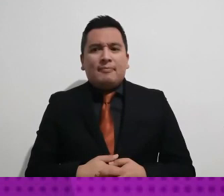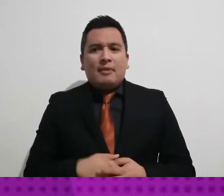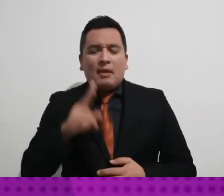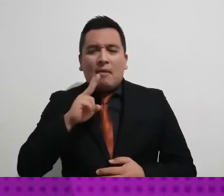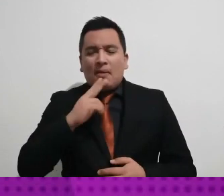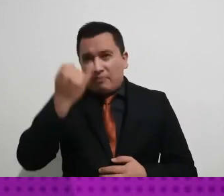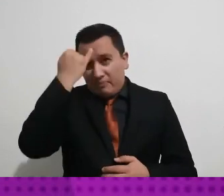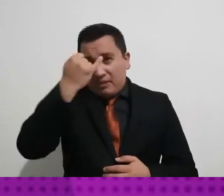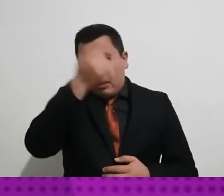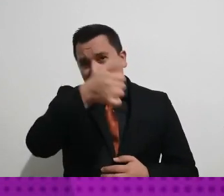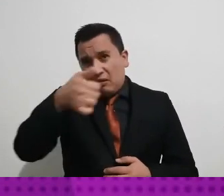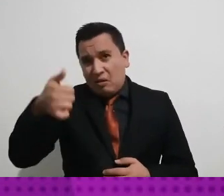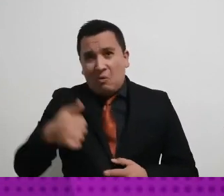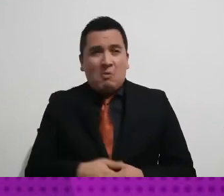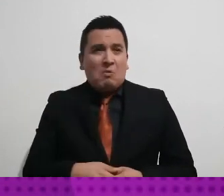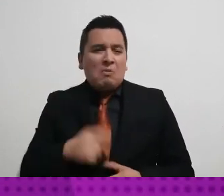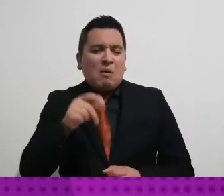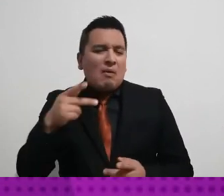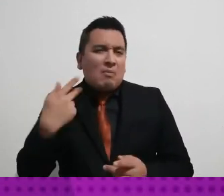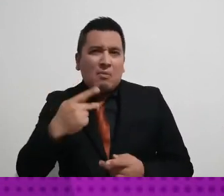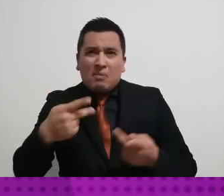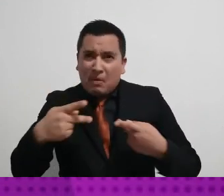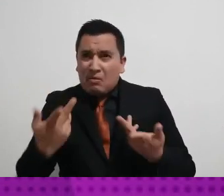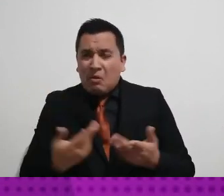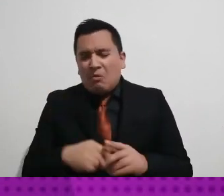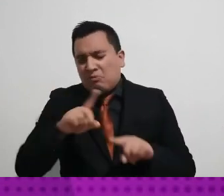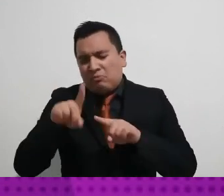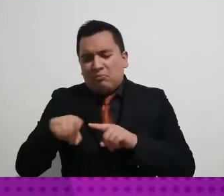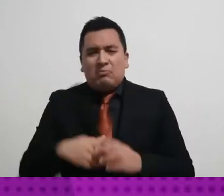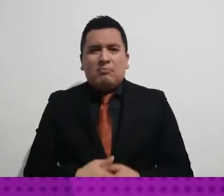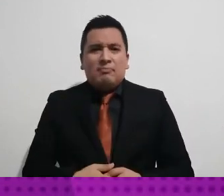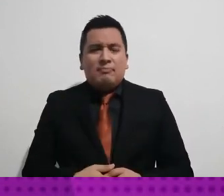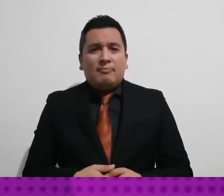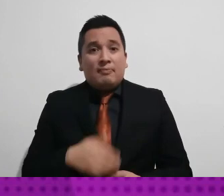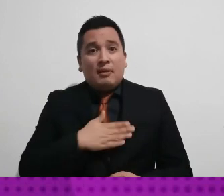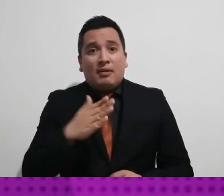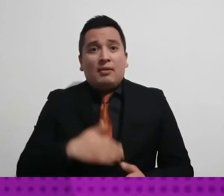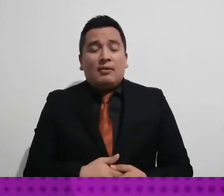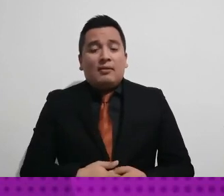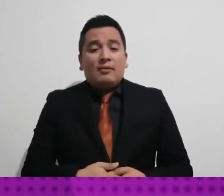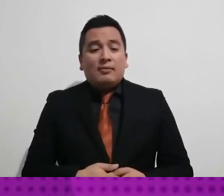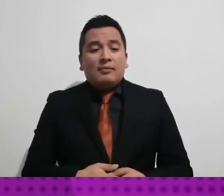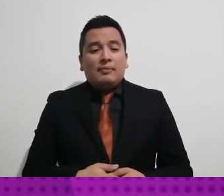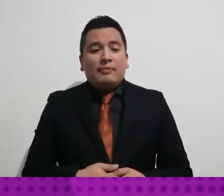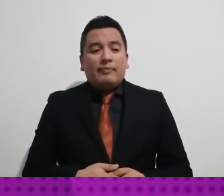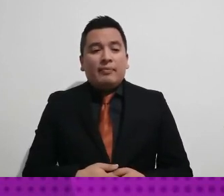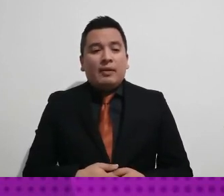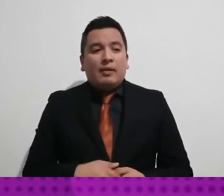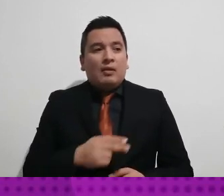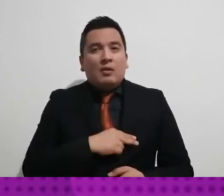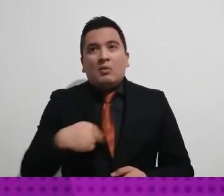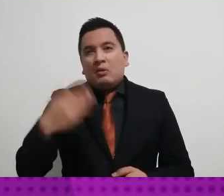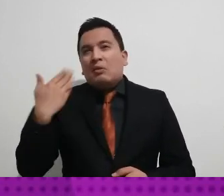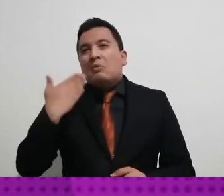de qué proponen los candidatos, cuál es su preparación, etcétera, ¿no? Y bueno, pues generalmente